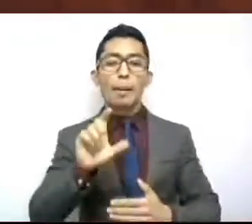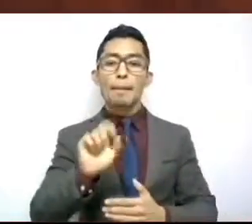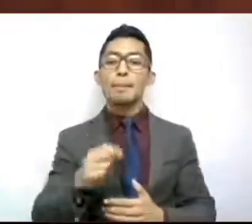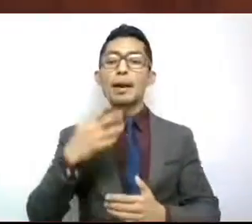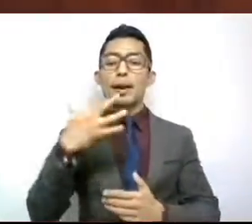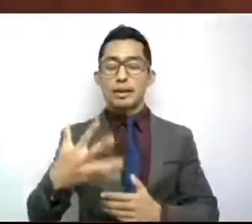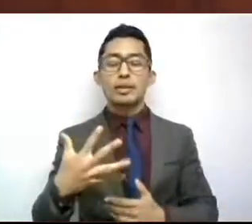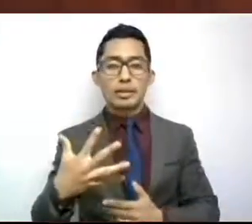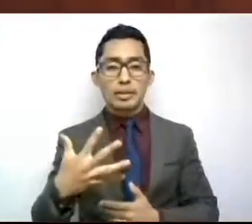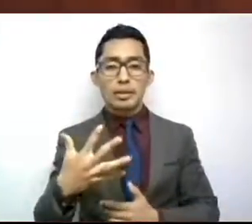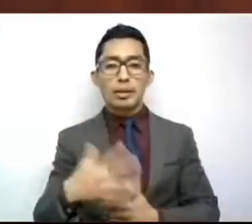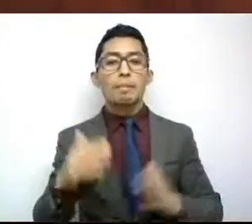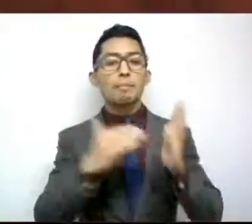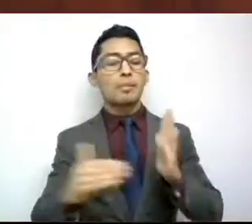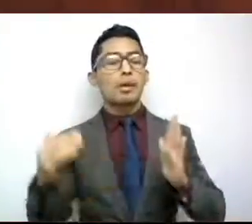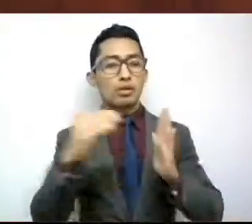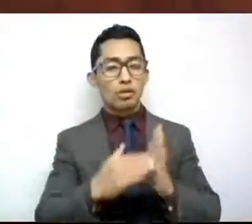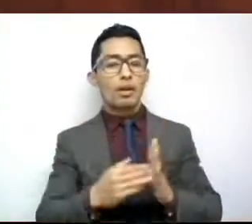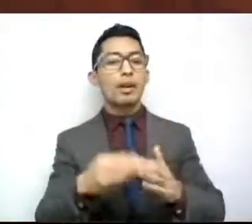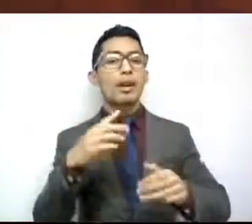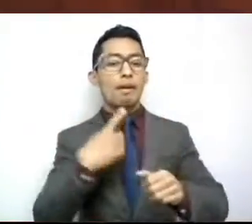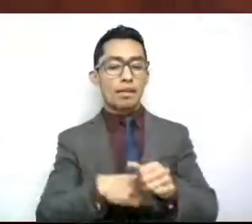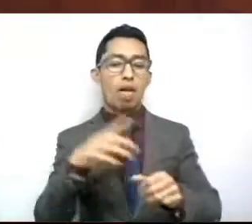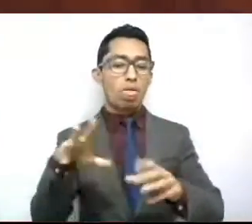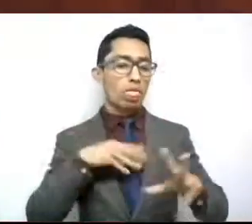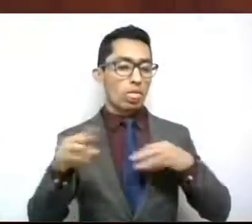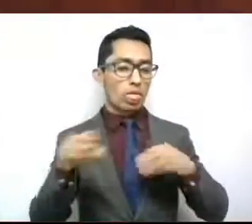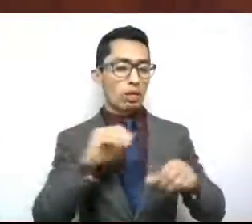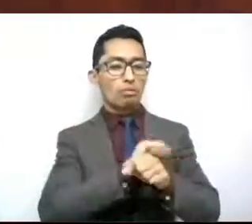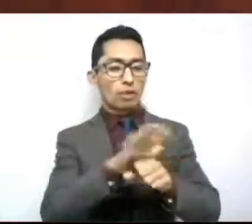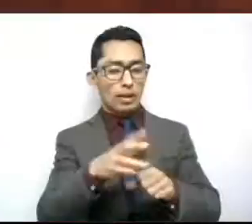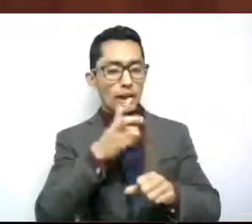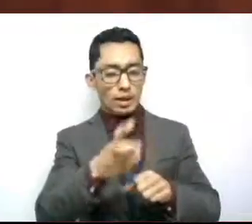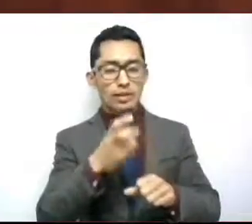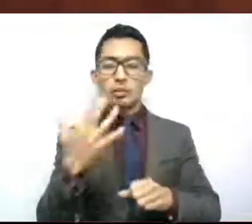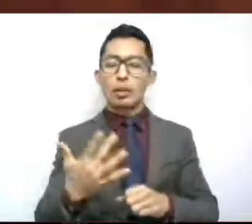25 millones de infectados por COVID-19, un